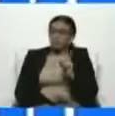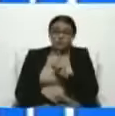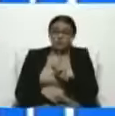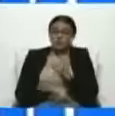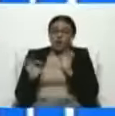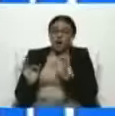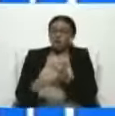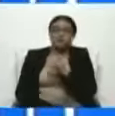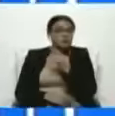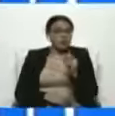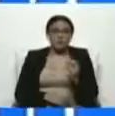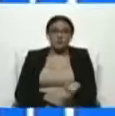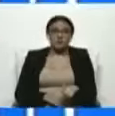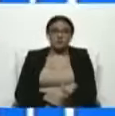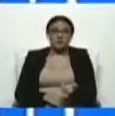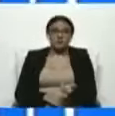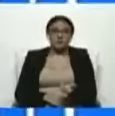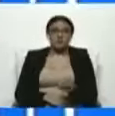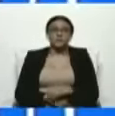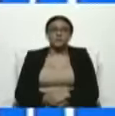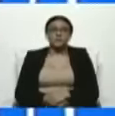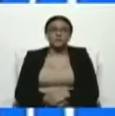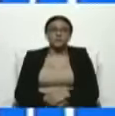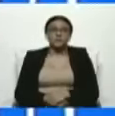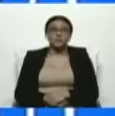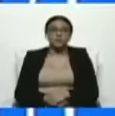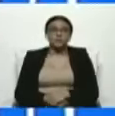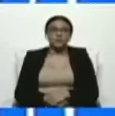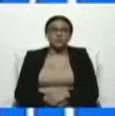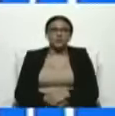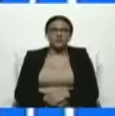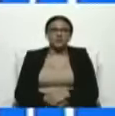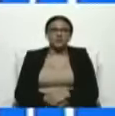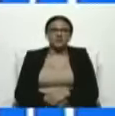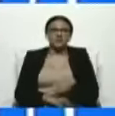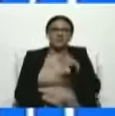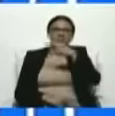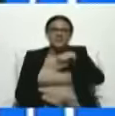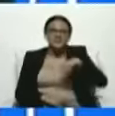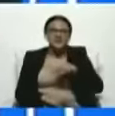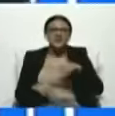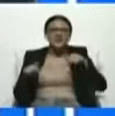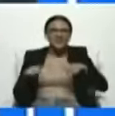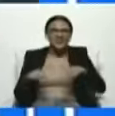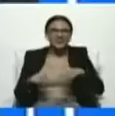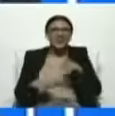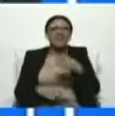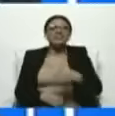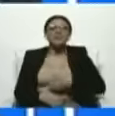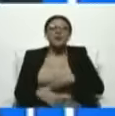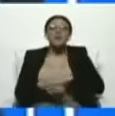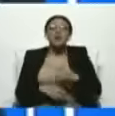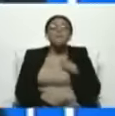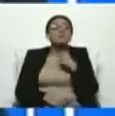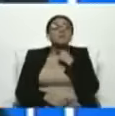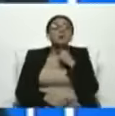fan enamorado de Taylor Swift. Pero acaba de ser una confesión peligrosa, pero real.